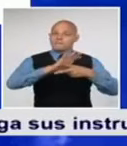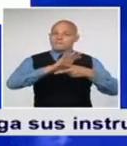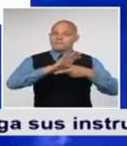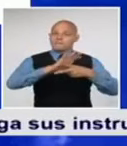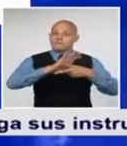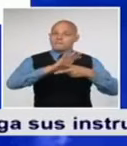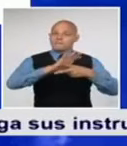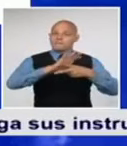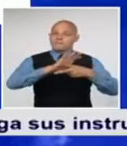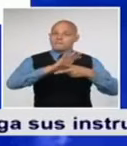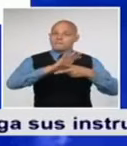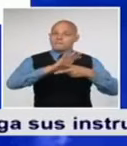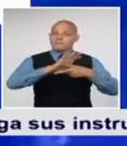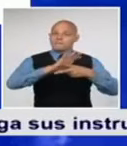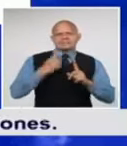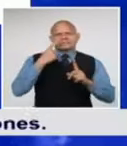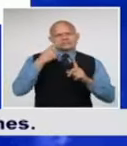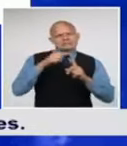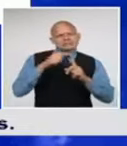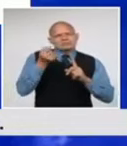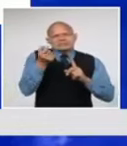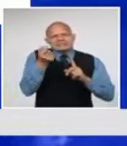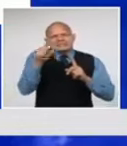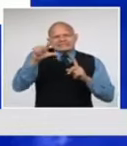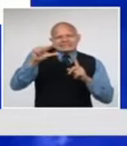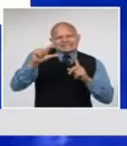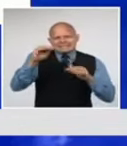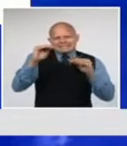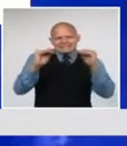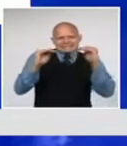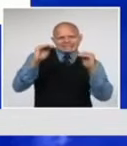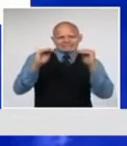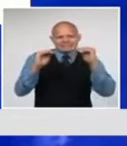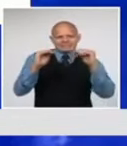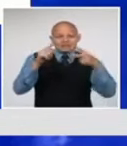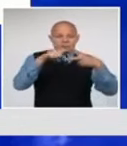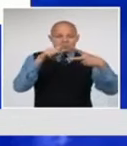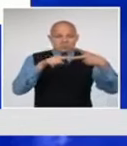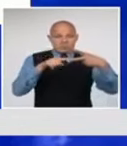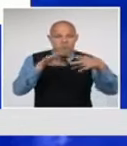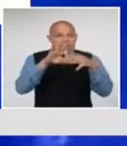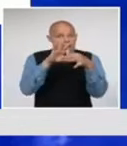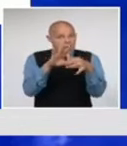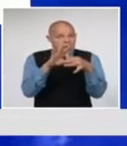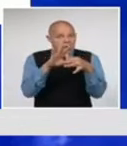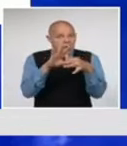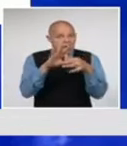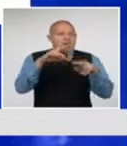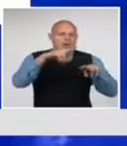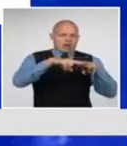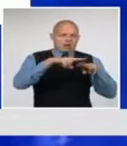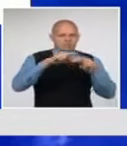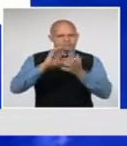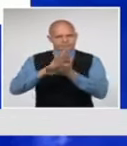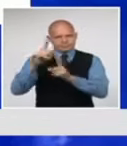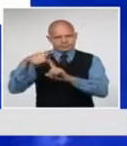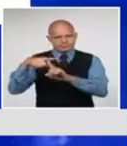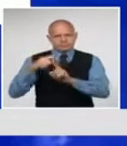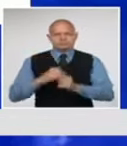232,7, discretamente inferior, pero son las 2 provincias con las mayores tasas de incidencia de